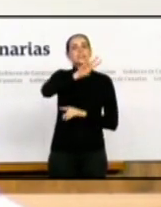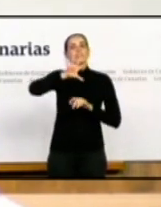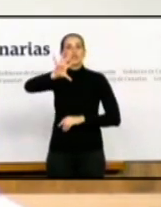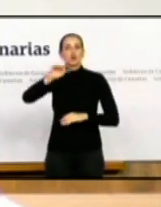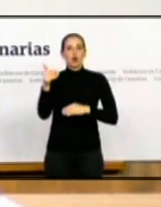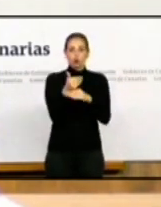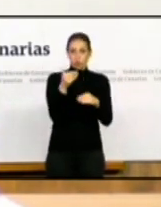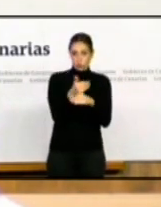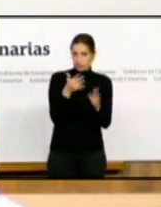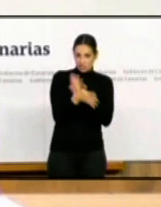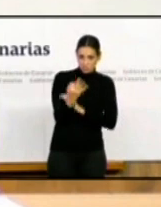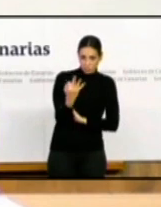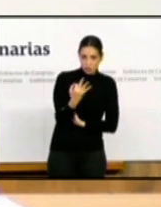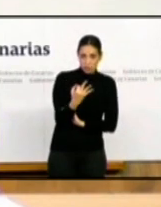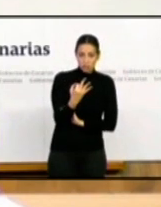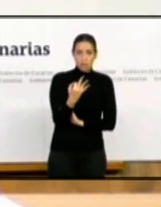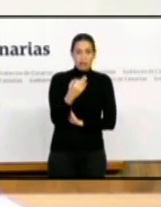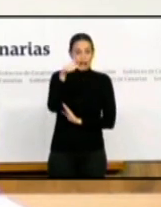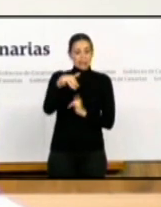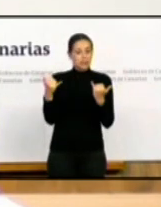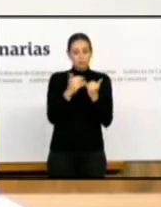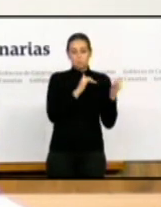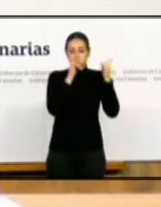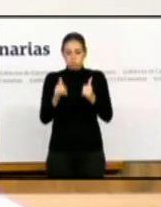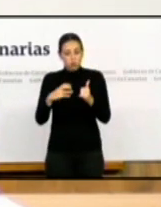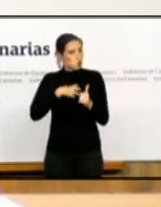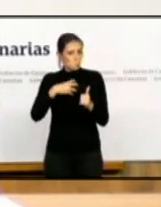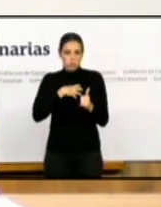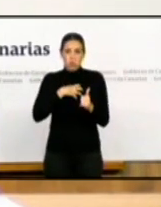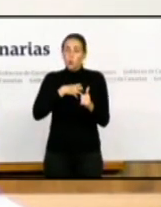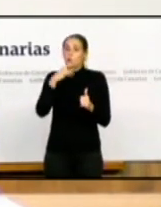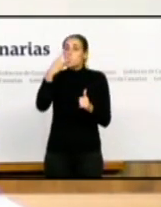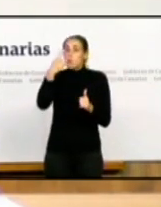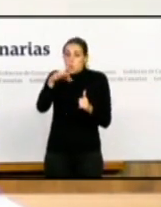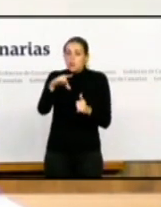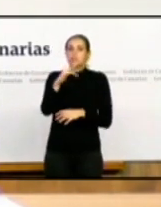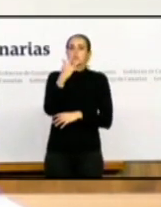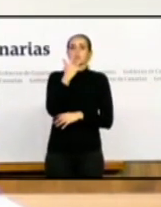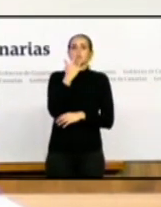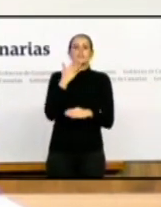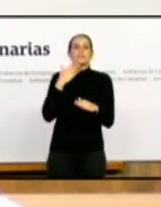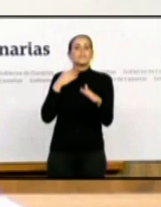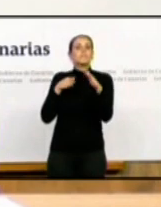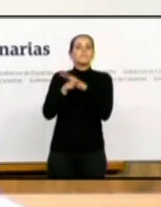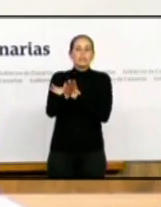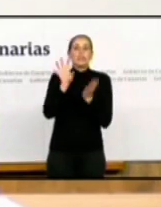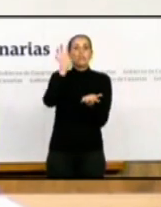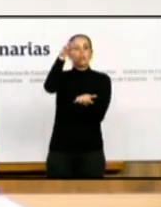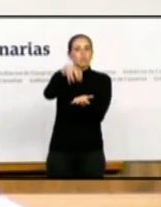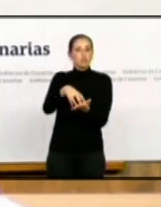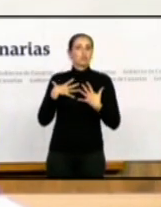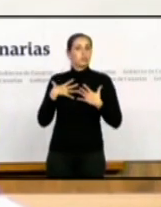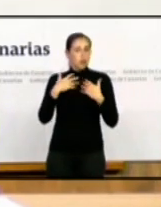decir, que no se podrá entrar en la isla de Tenerife, salvo para asistencia a centros, servicios y establecimientos